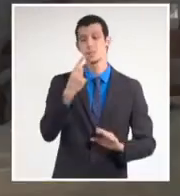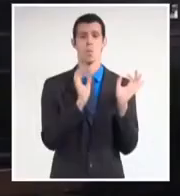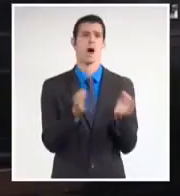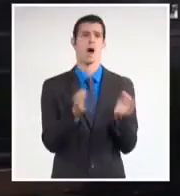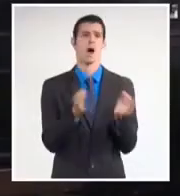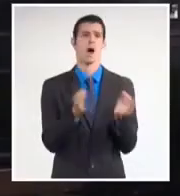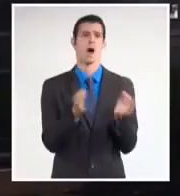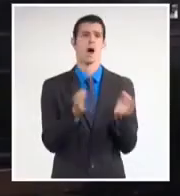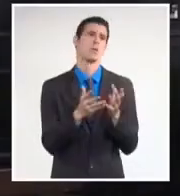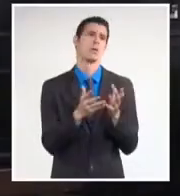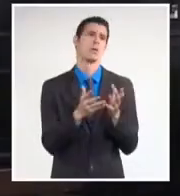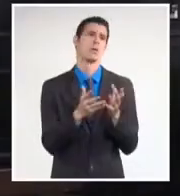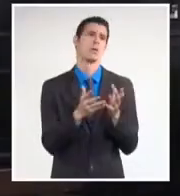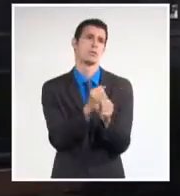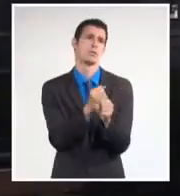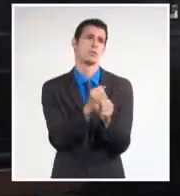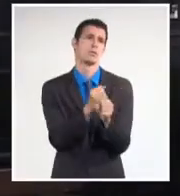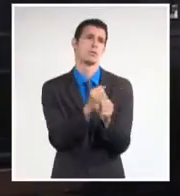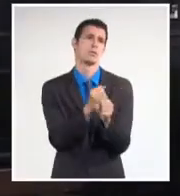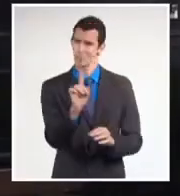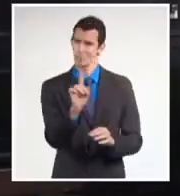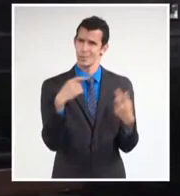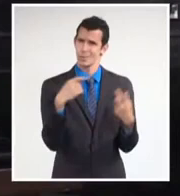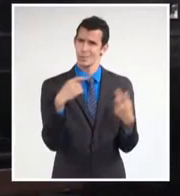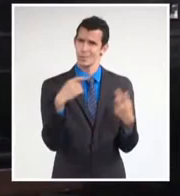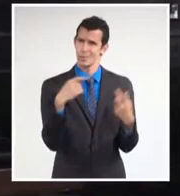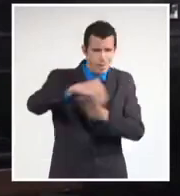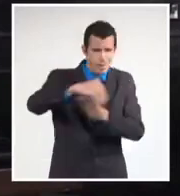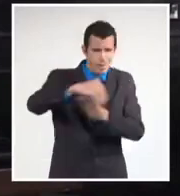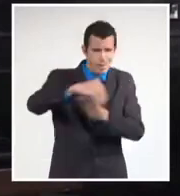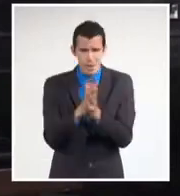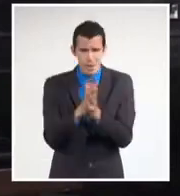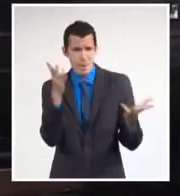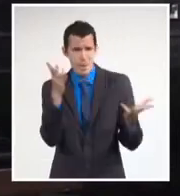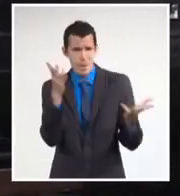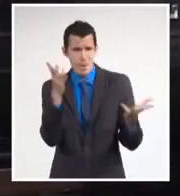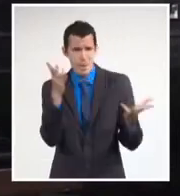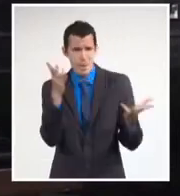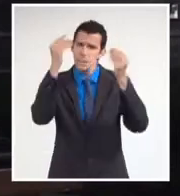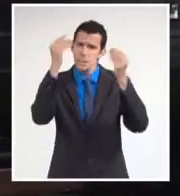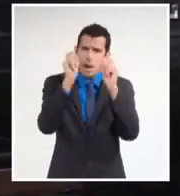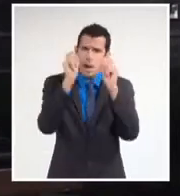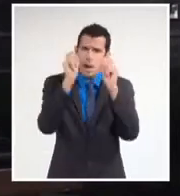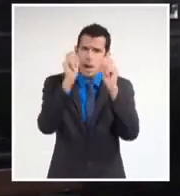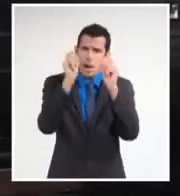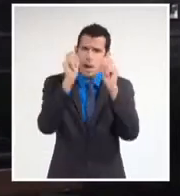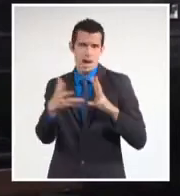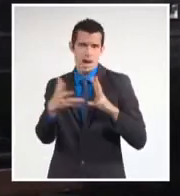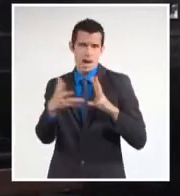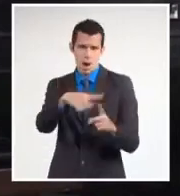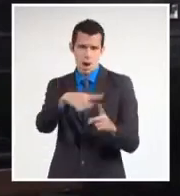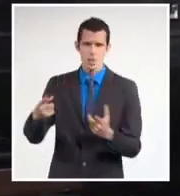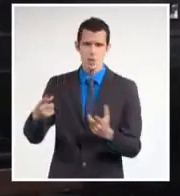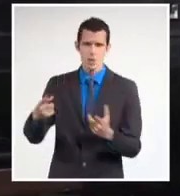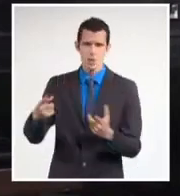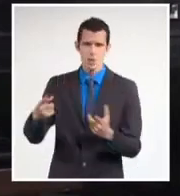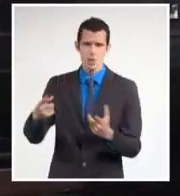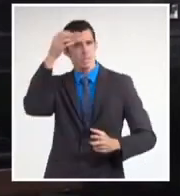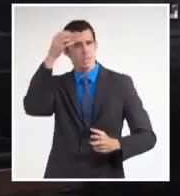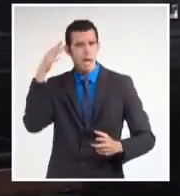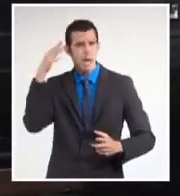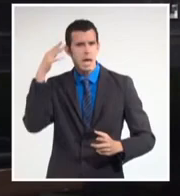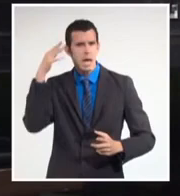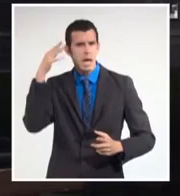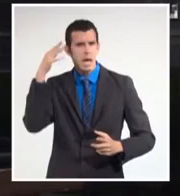fue justamente lo que dijo el primer secretario del Comité Central del partido, Miguel Díaz-Canel Bermúdez, en su intervención sobre este tema.